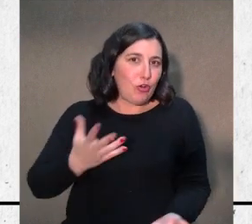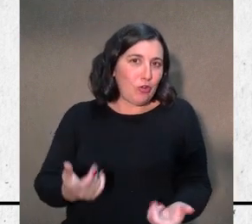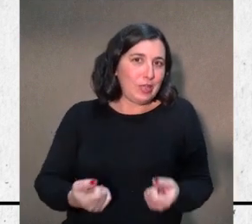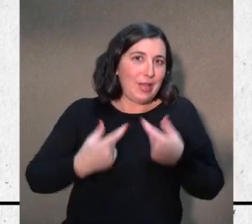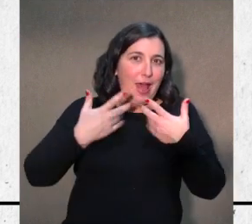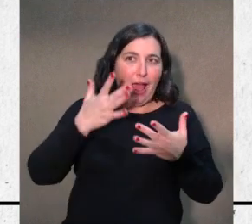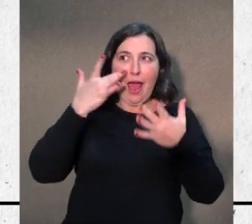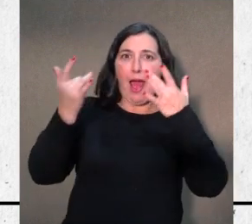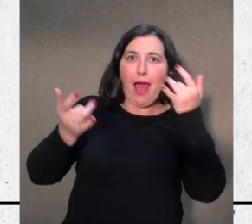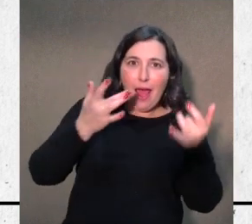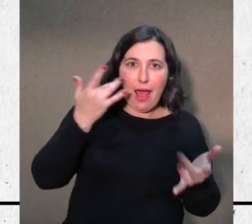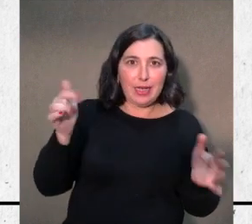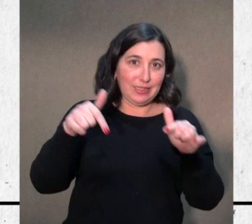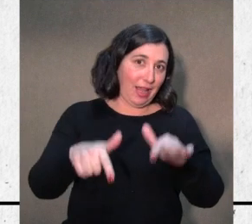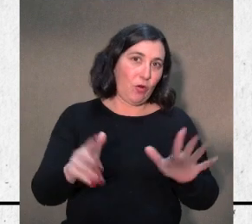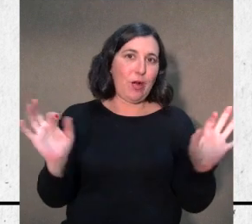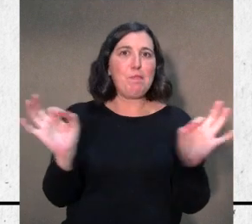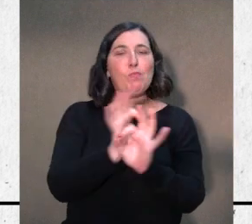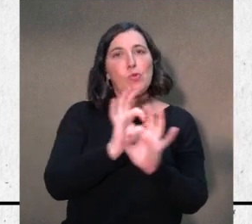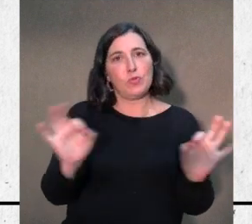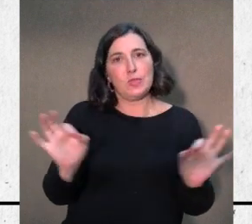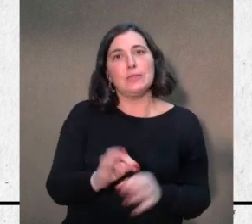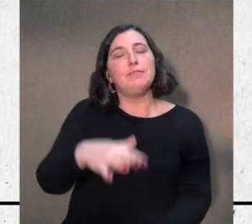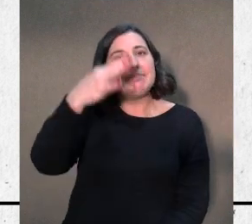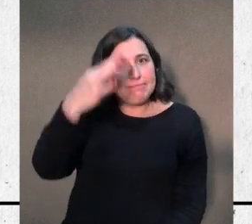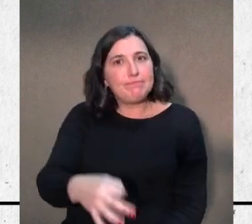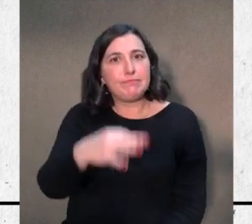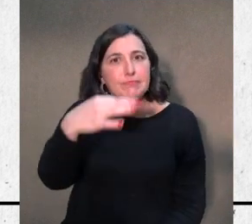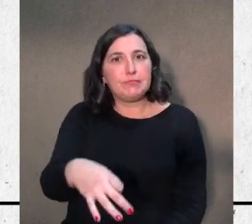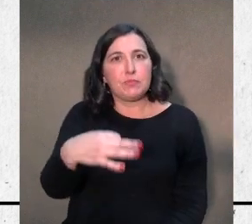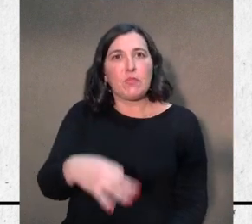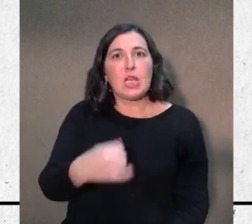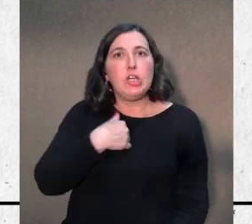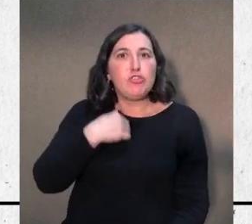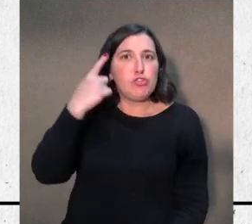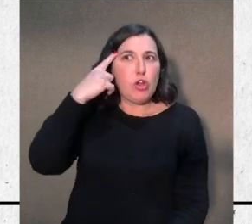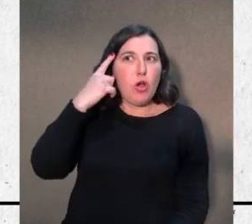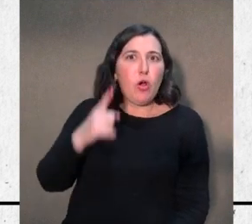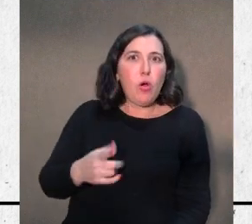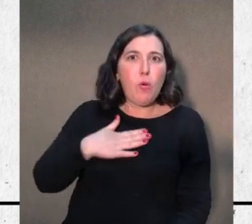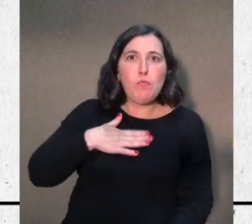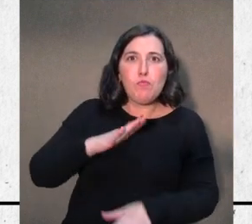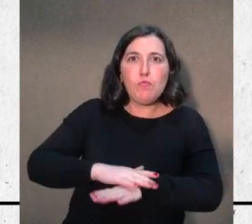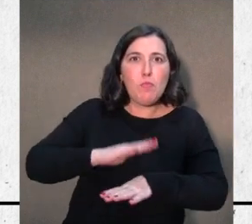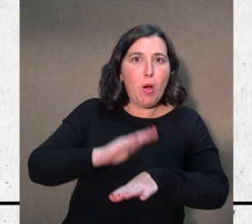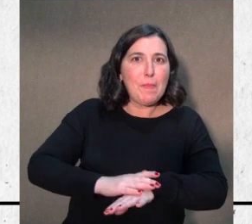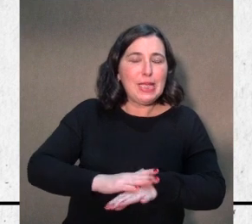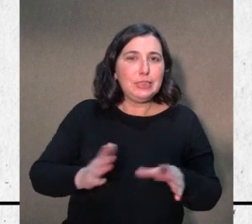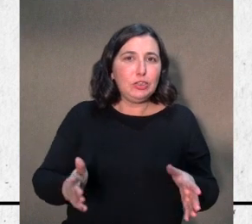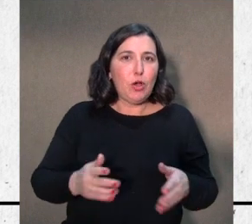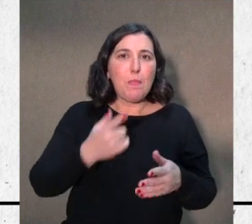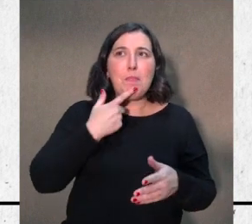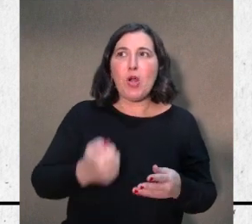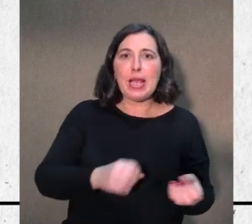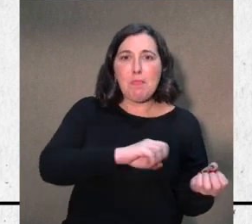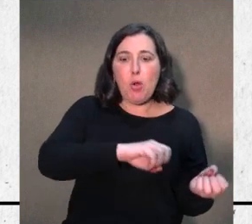Exactamente, por lo menos en mi caso llegó en un momento que yo, por ejemplo, me mudaba de un barrio para otro, casi finalizando la escuela, o